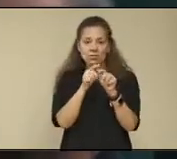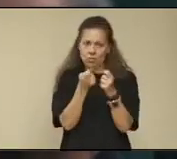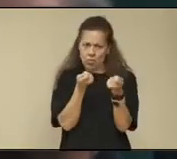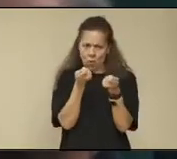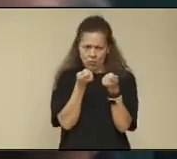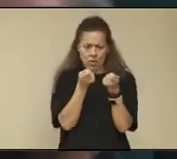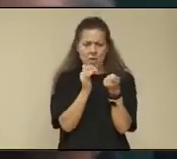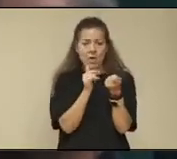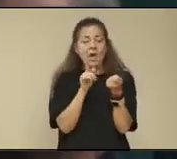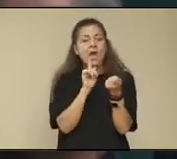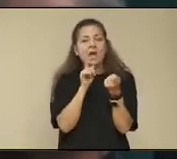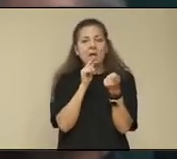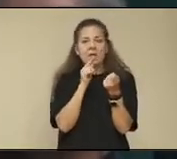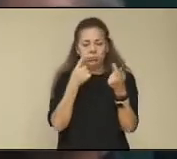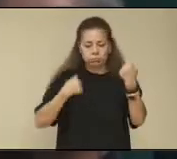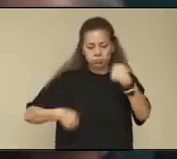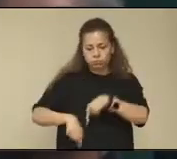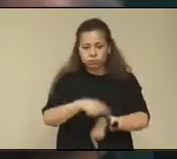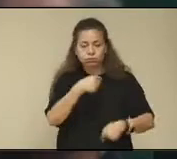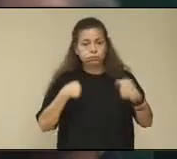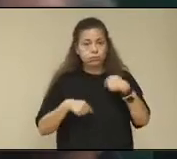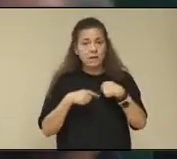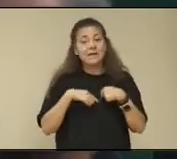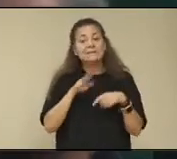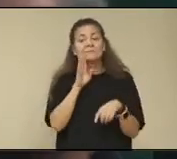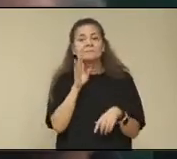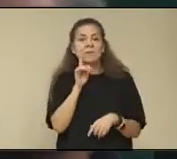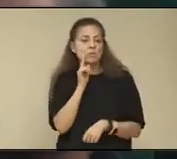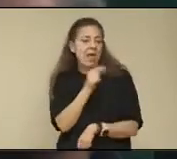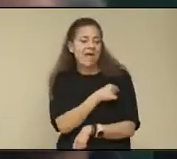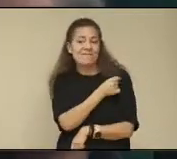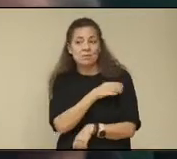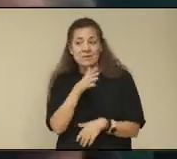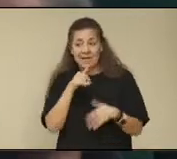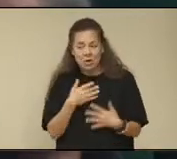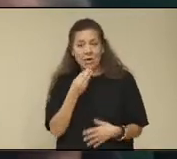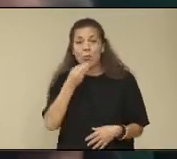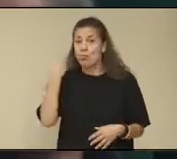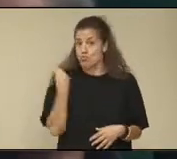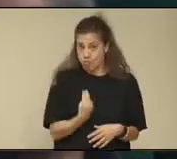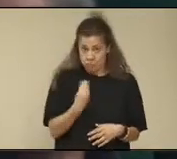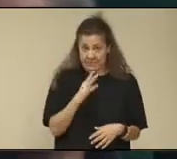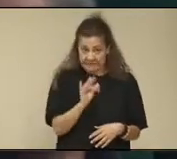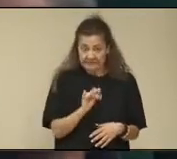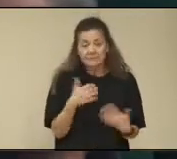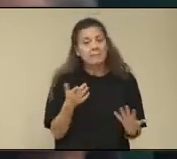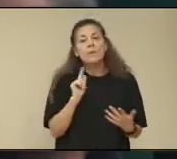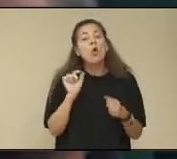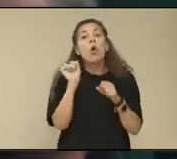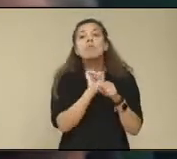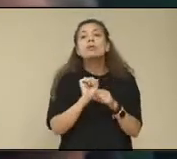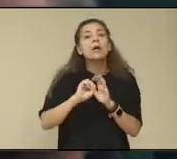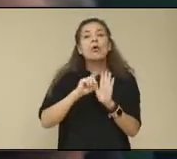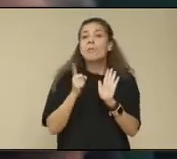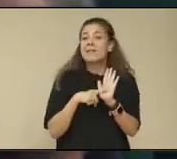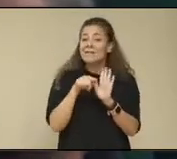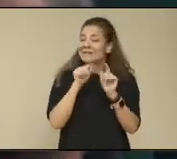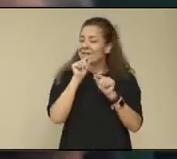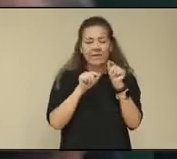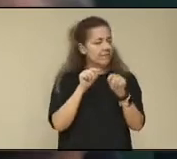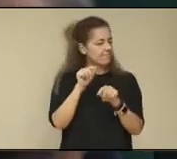y no siguiera circulando, que es lo que sucede con las vacunas actuales, que son muy buenas, pero no protegen completamente de la